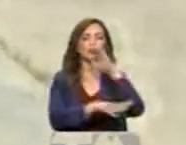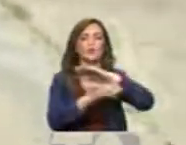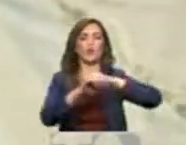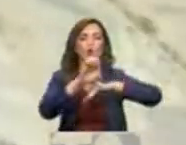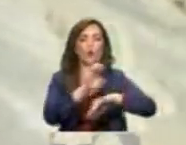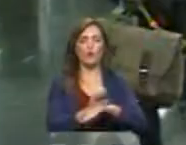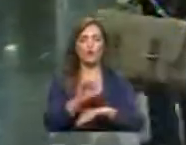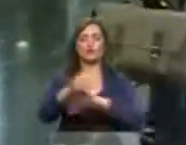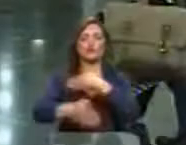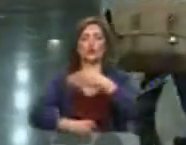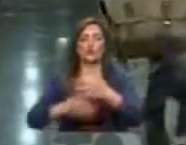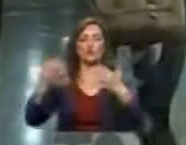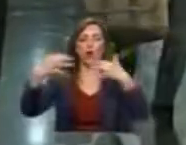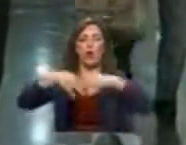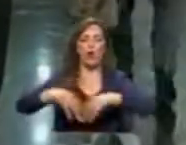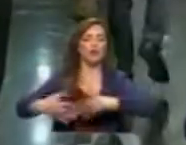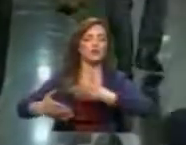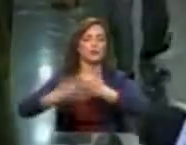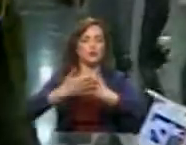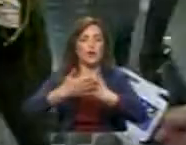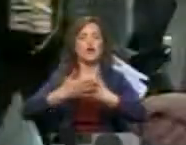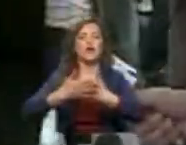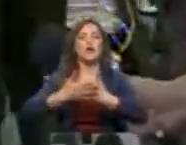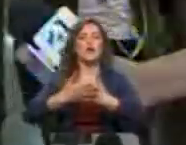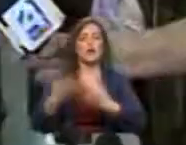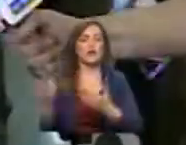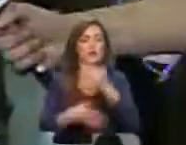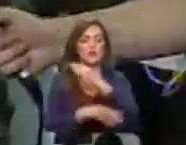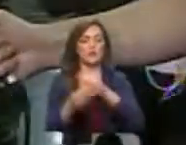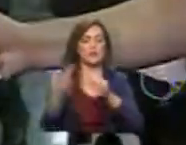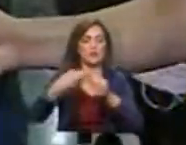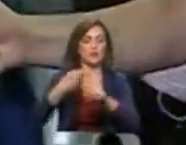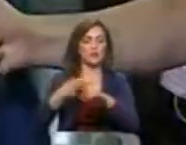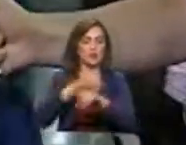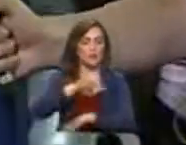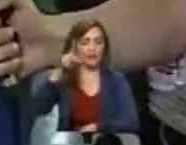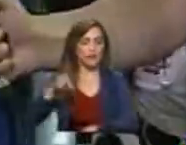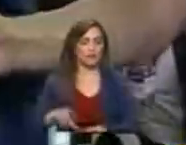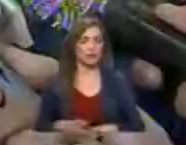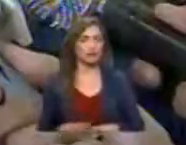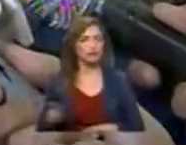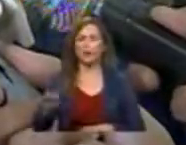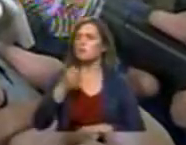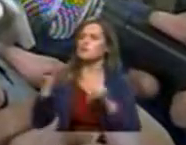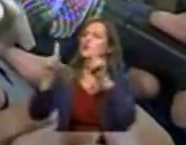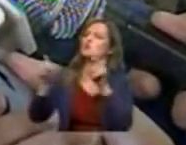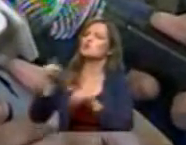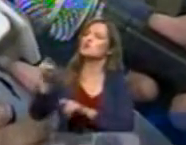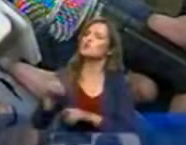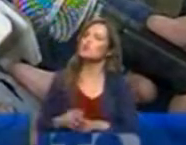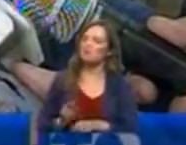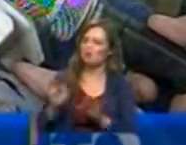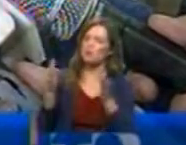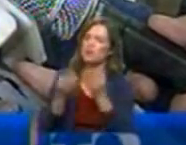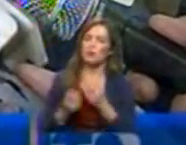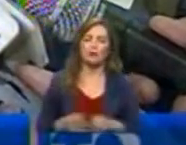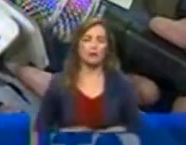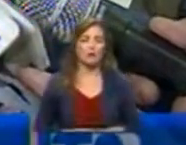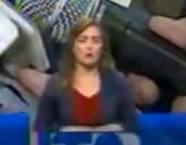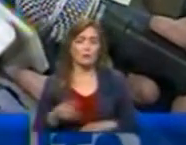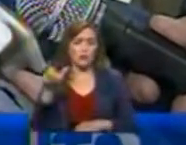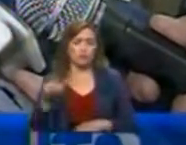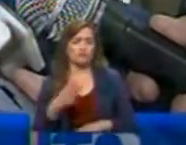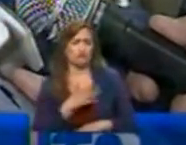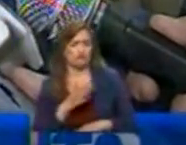del Pacífico. El contralor Pablo Celi aseguró tener un parentesco lejano con el detenido. La persona que usted menciona tiene